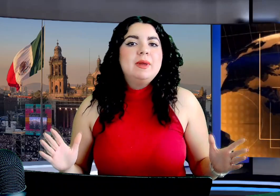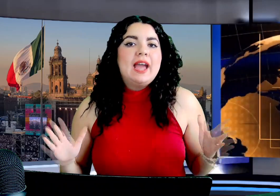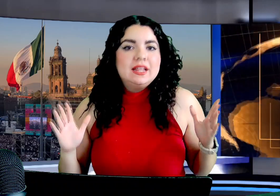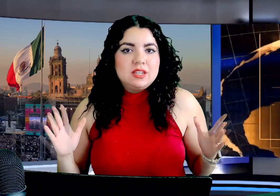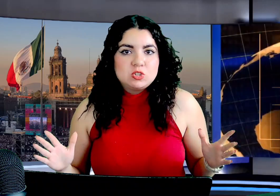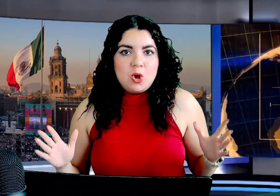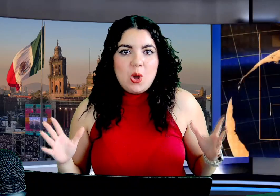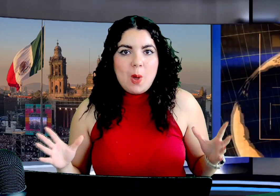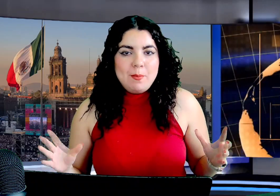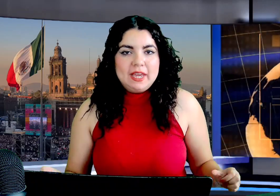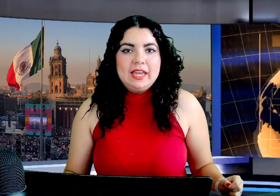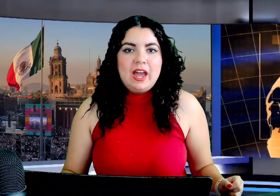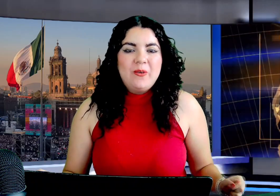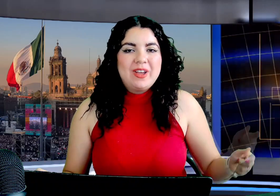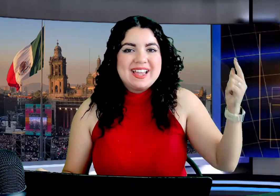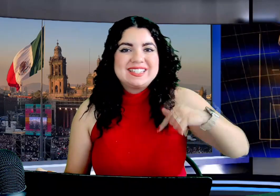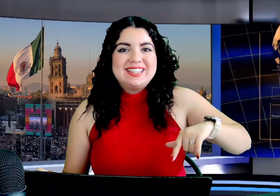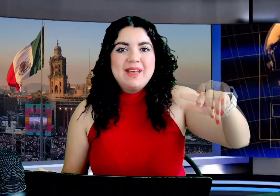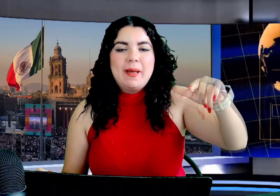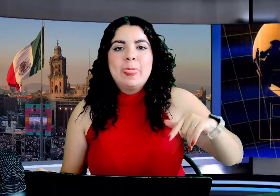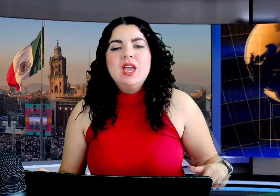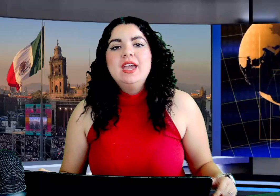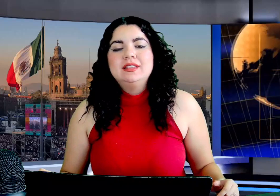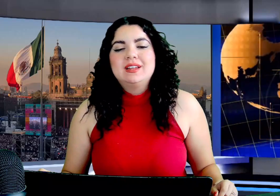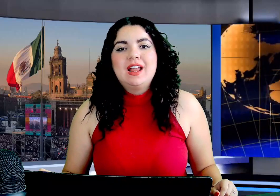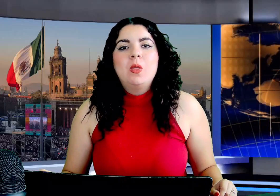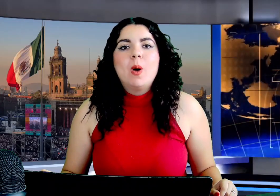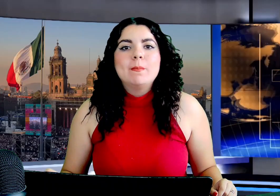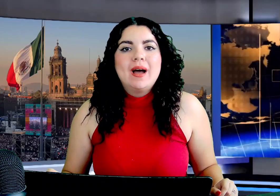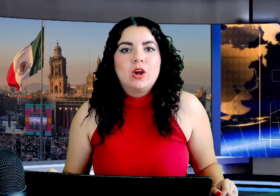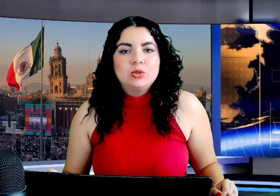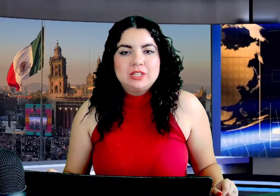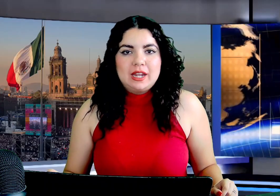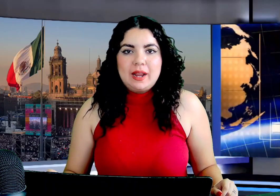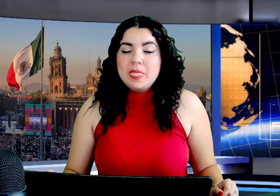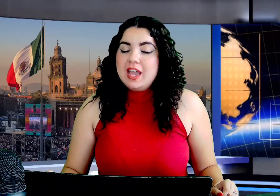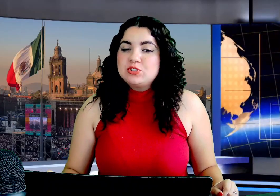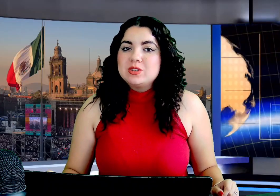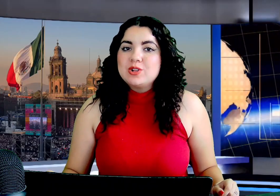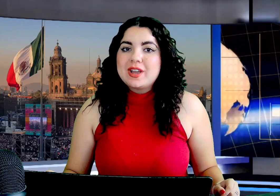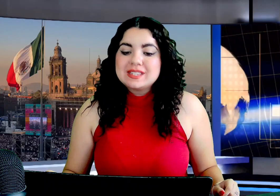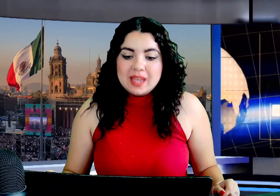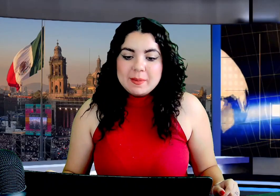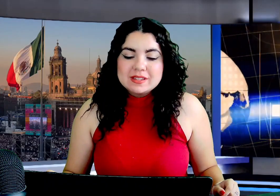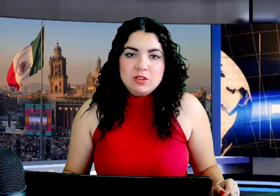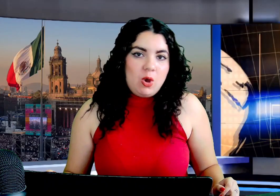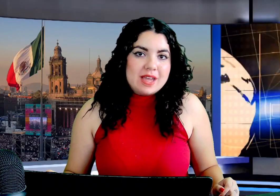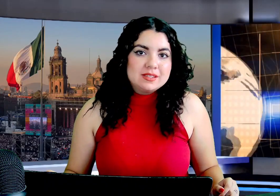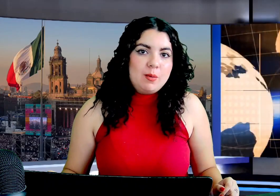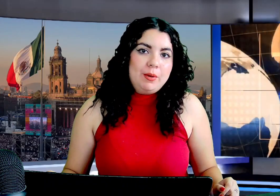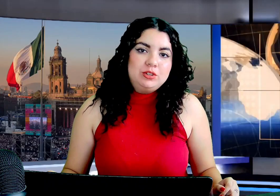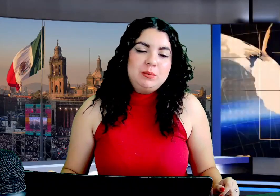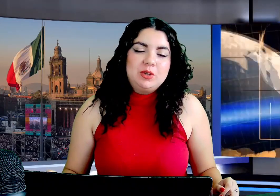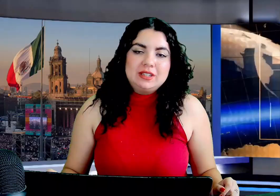Localizan mega tesoro mexicano que estaba enterrado bajo tierra. Esto es lo que está pasando a